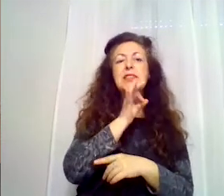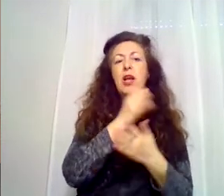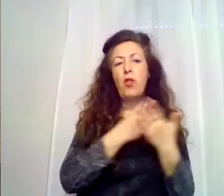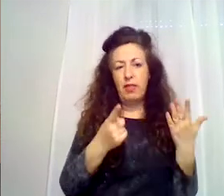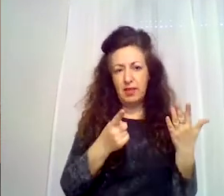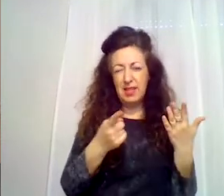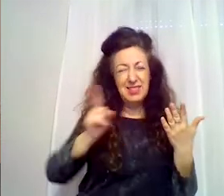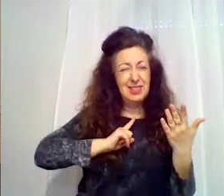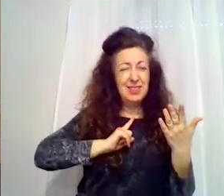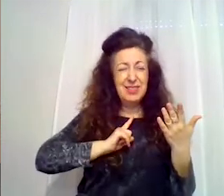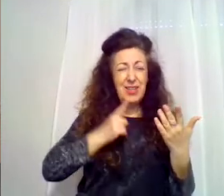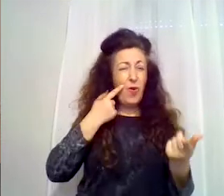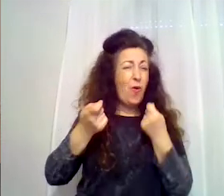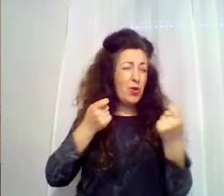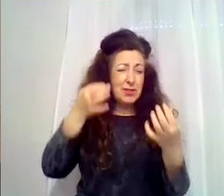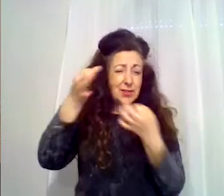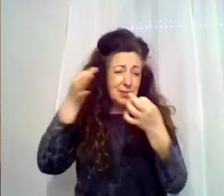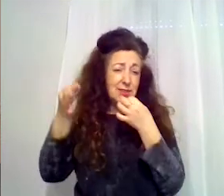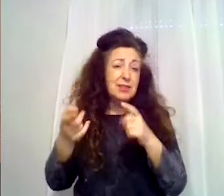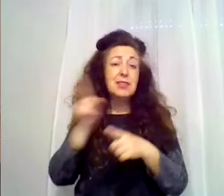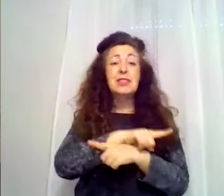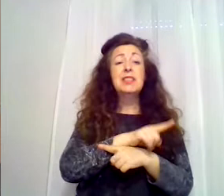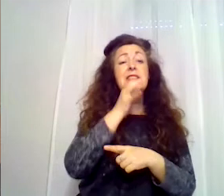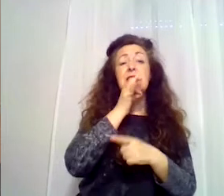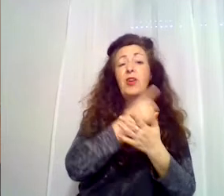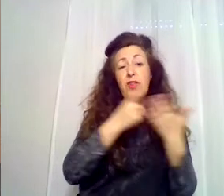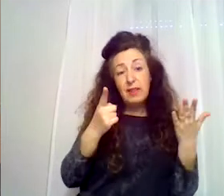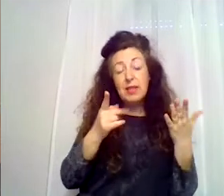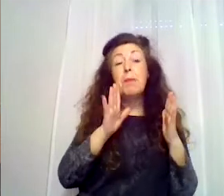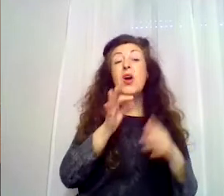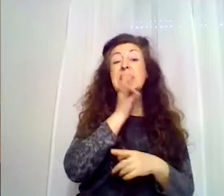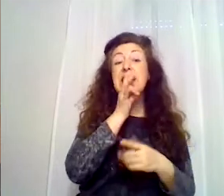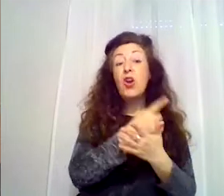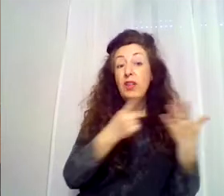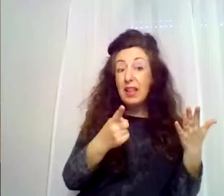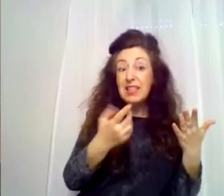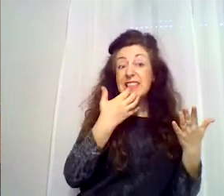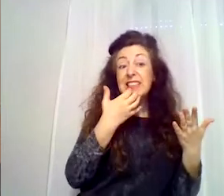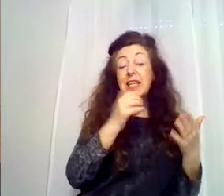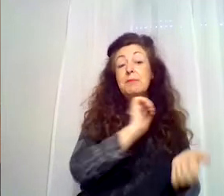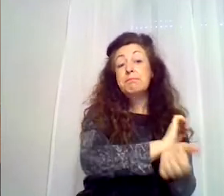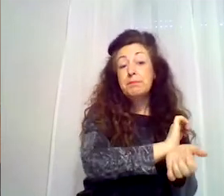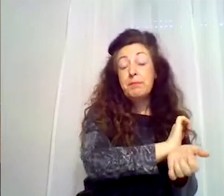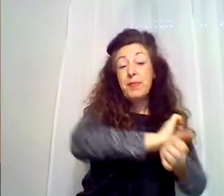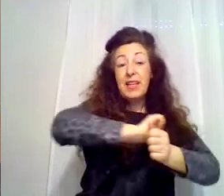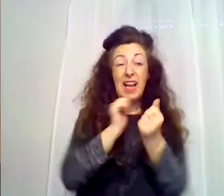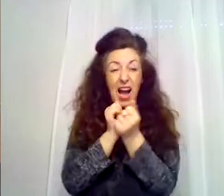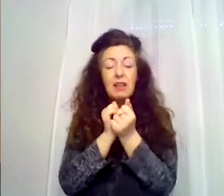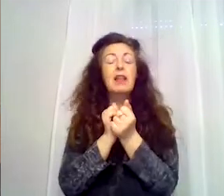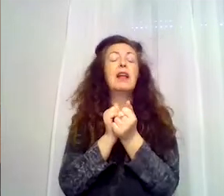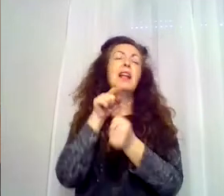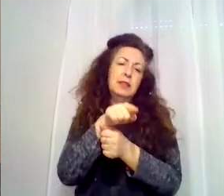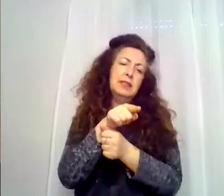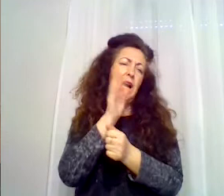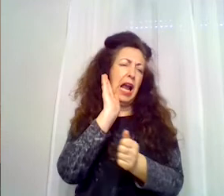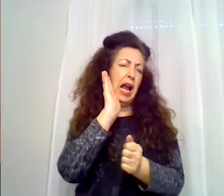suele ser una persona un poco diferente, tiene manías, tiene rarezas, y a lo mejor es una persona violenta. Como digo, a lo mejor en ese